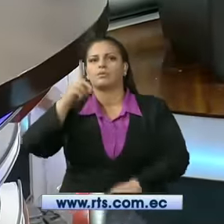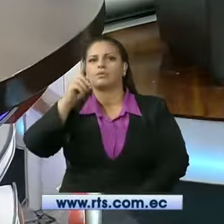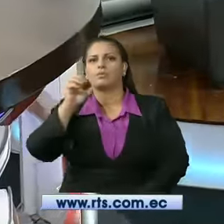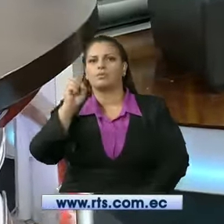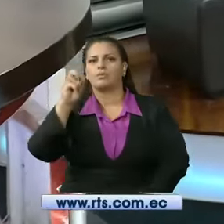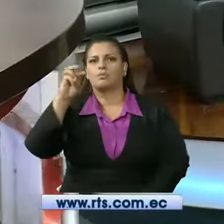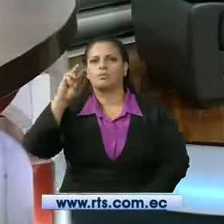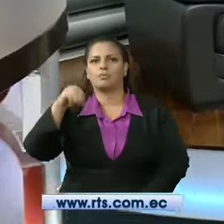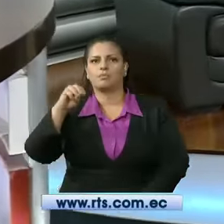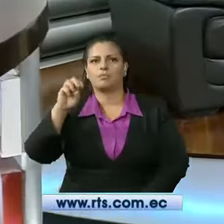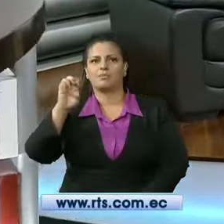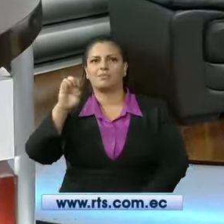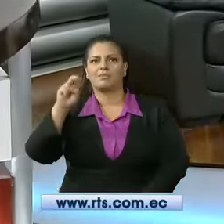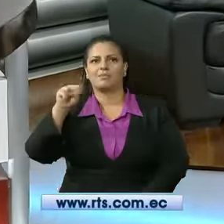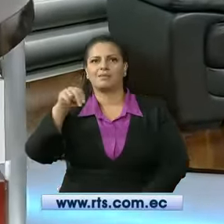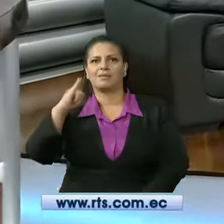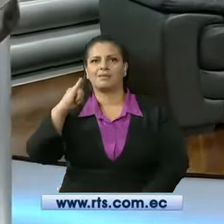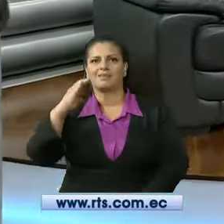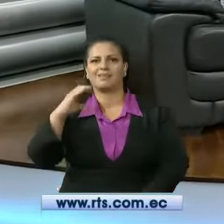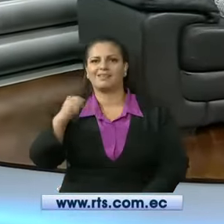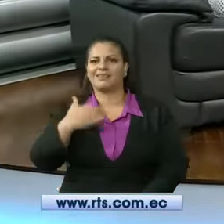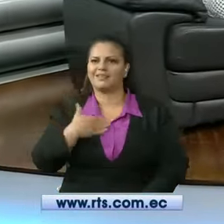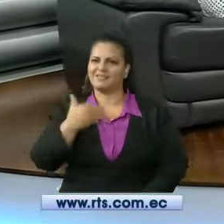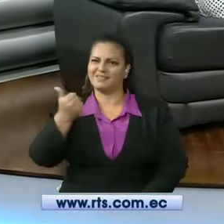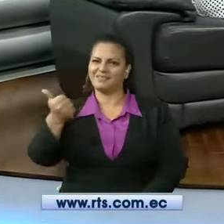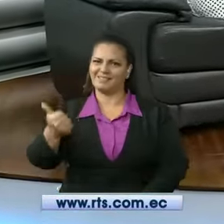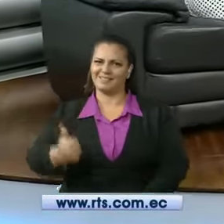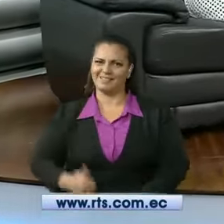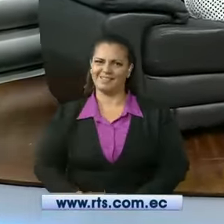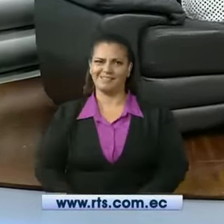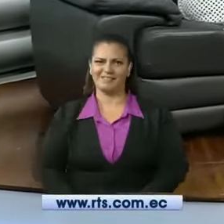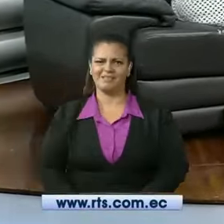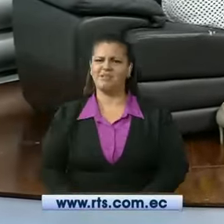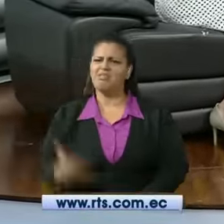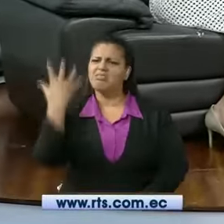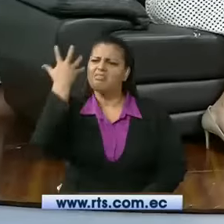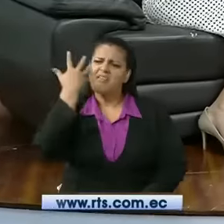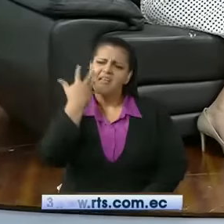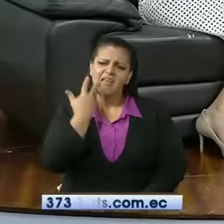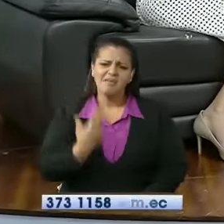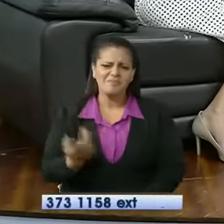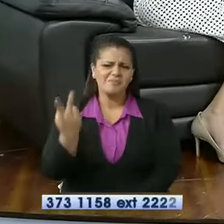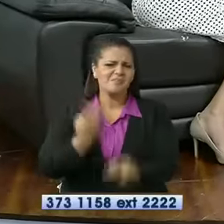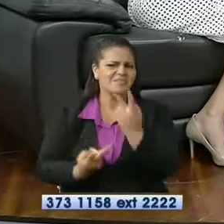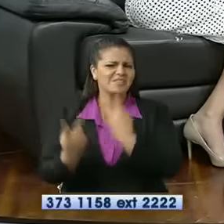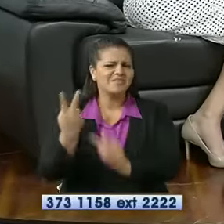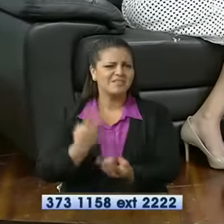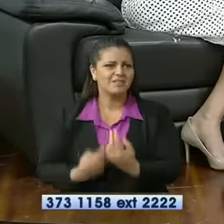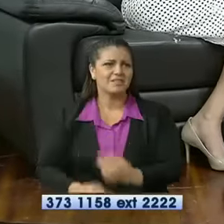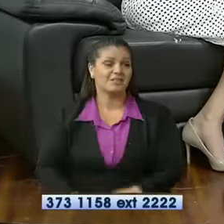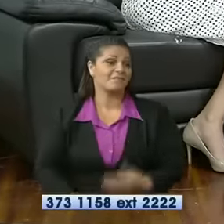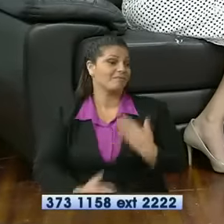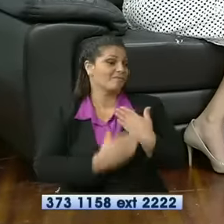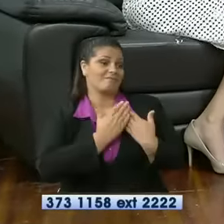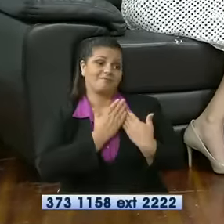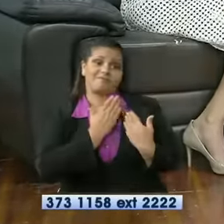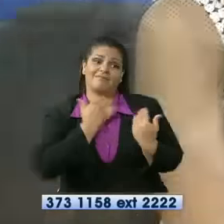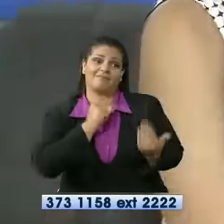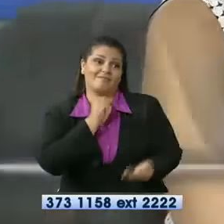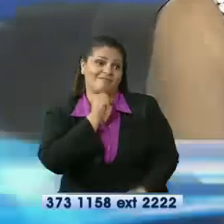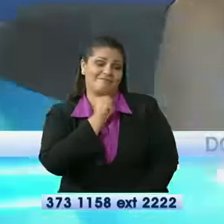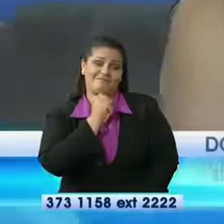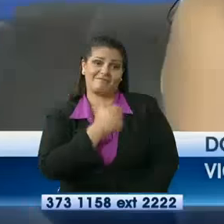bienvenida, mucho gusto. Buenos días, Hugo. ¿Por qué le parece que no viene por aquí? Bueno, pero no me he invitado, no me he invitado. Aquí estamos, buenos días, amigos de RTS, un gusto estar